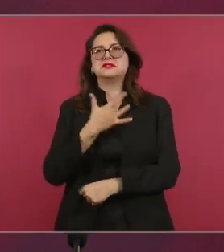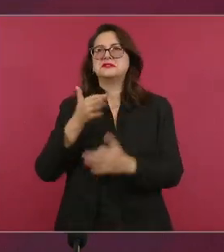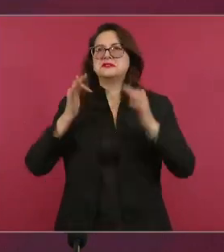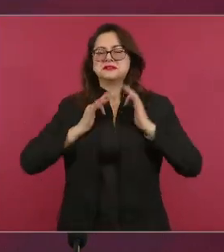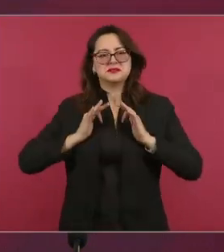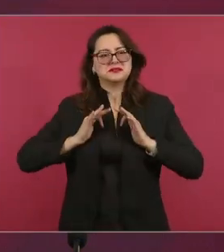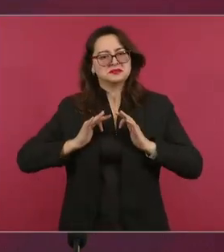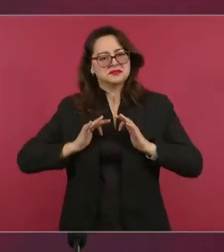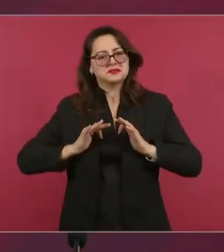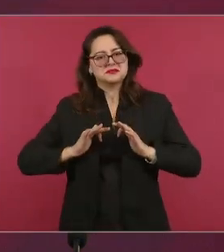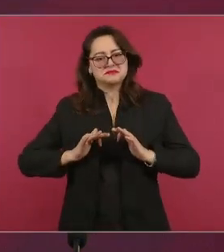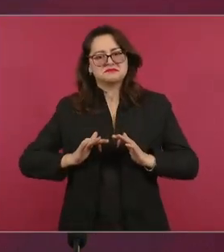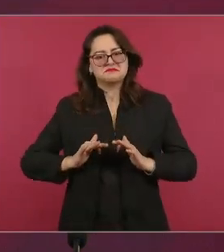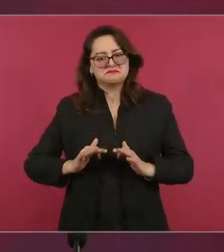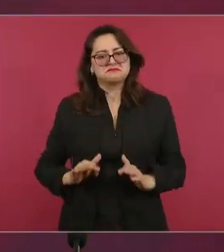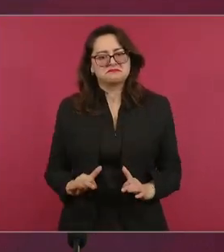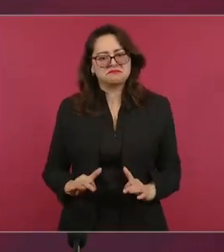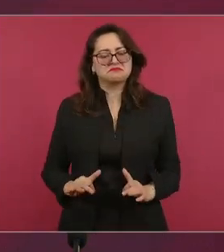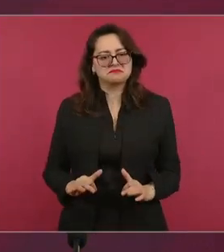tranquilidad, pues,